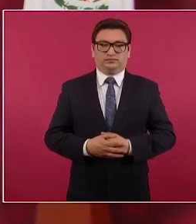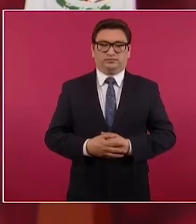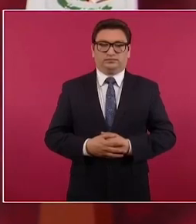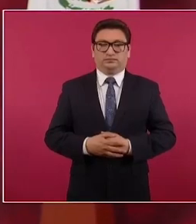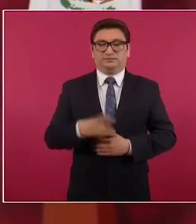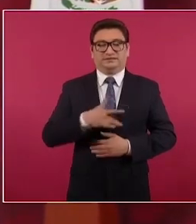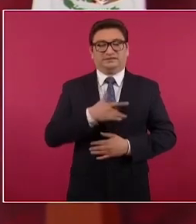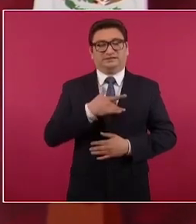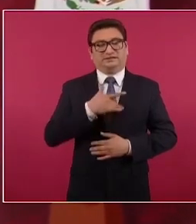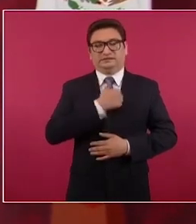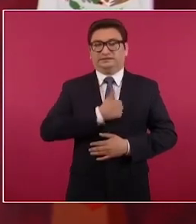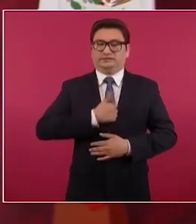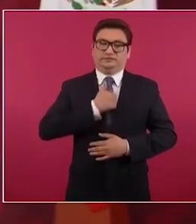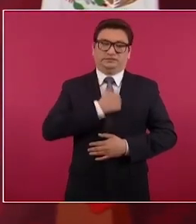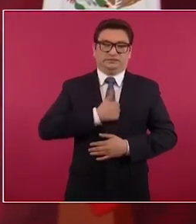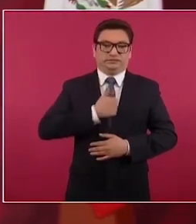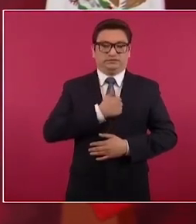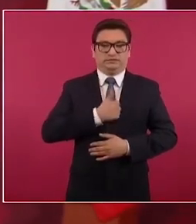lamentable,